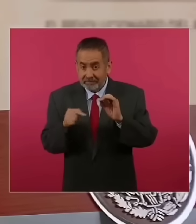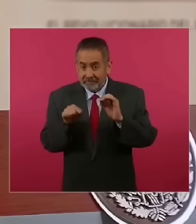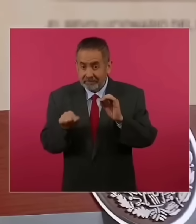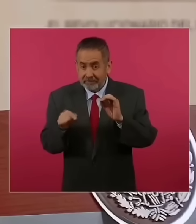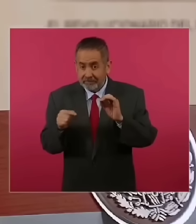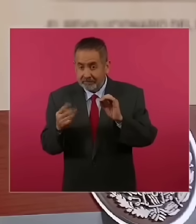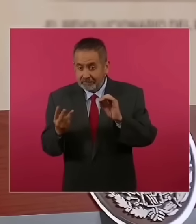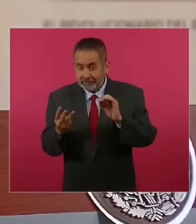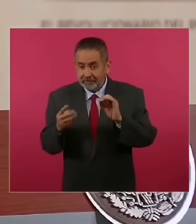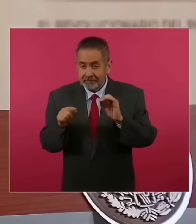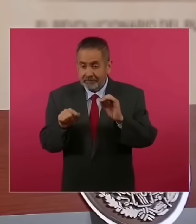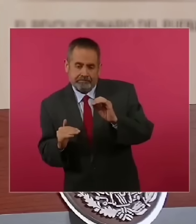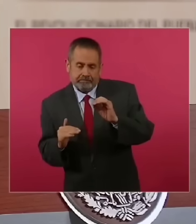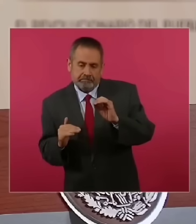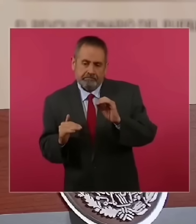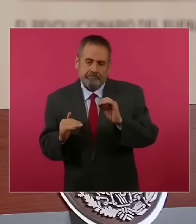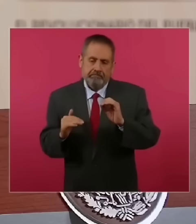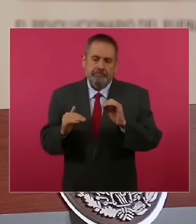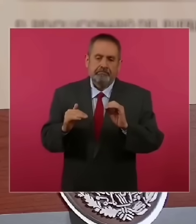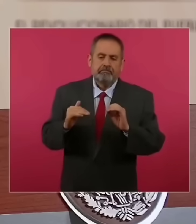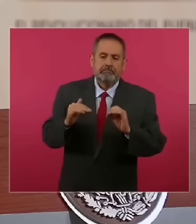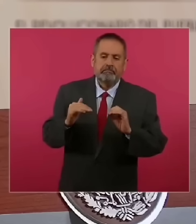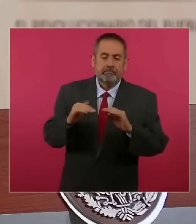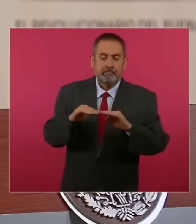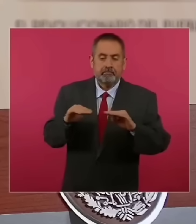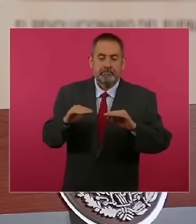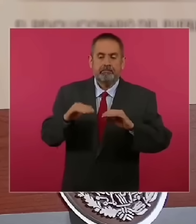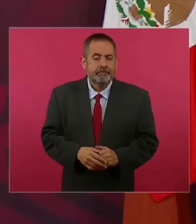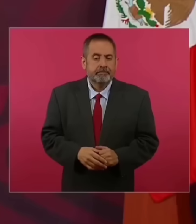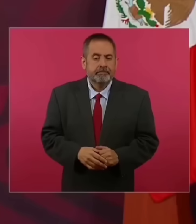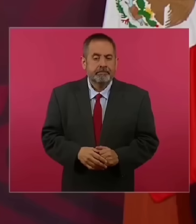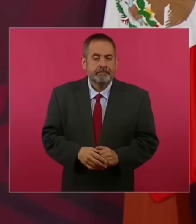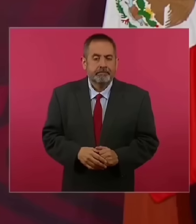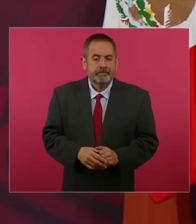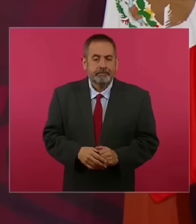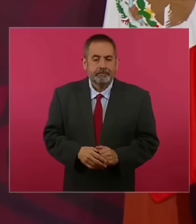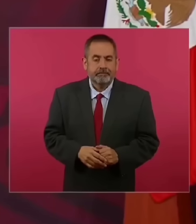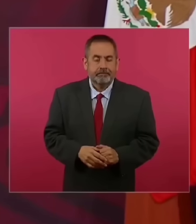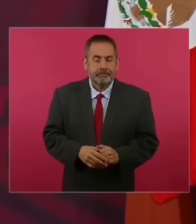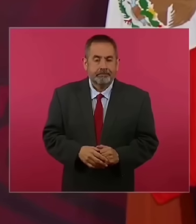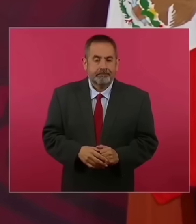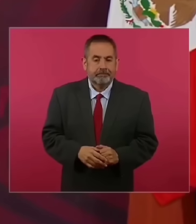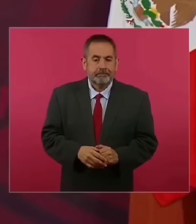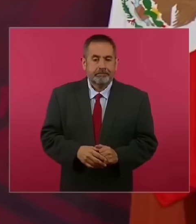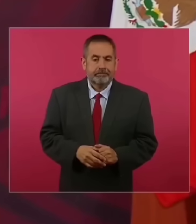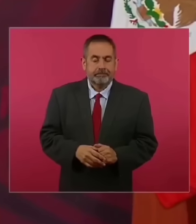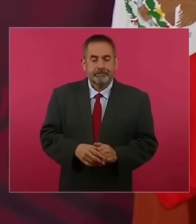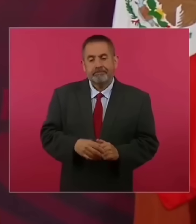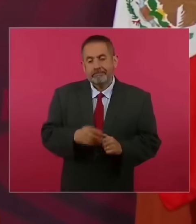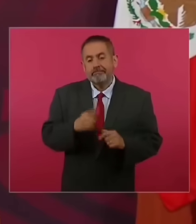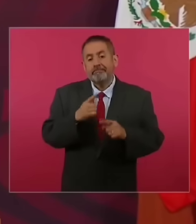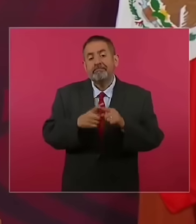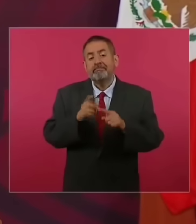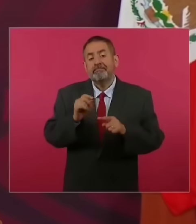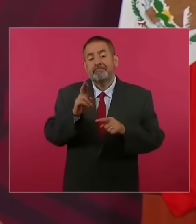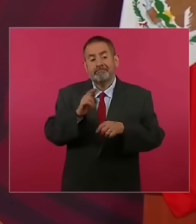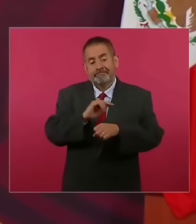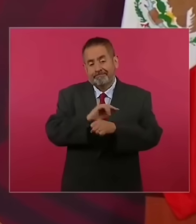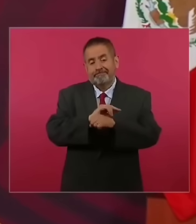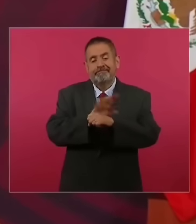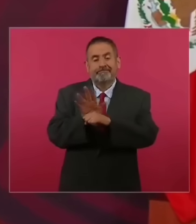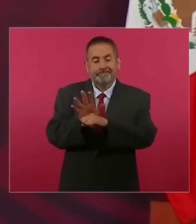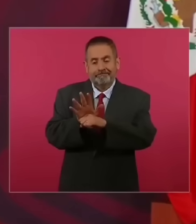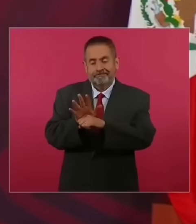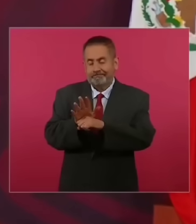12.3, 12.8, bajo cero, con la pandemia.